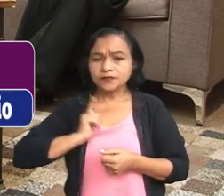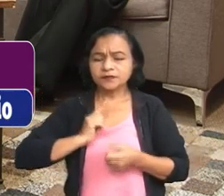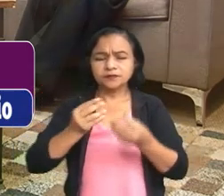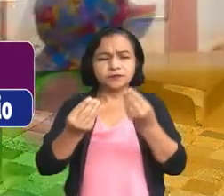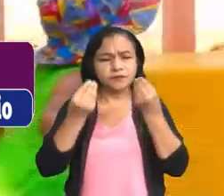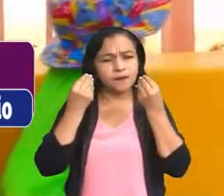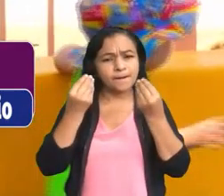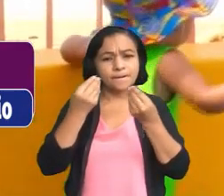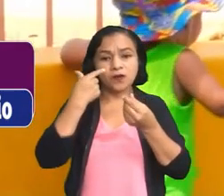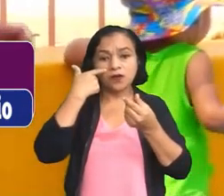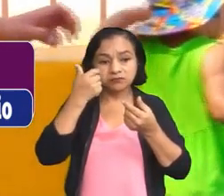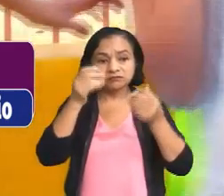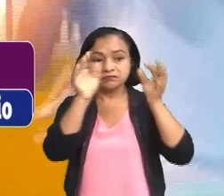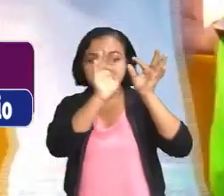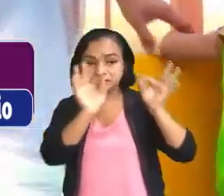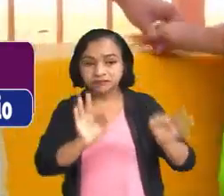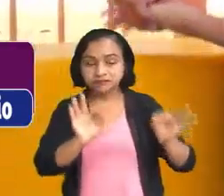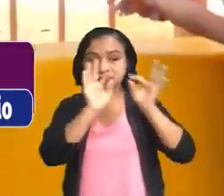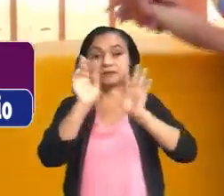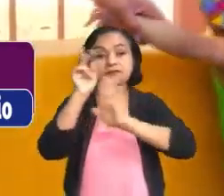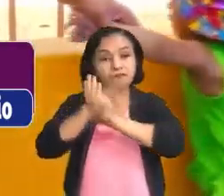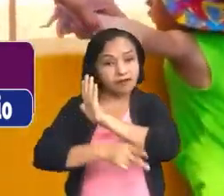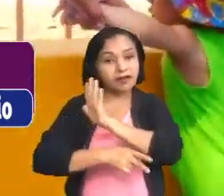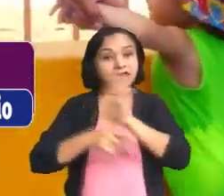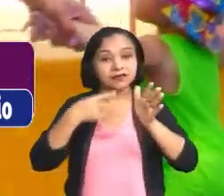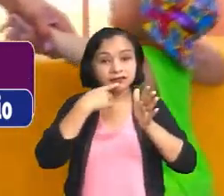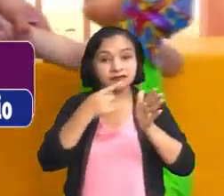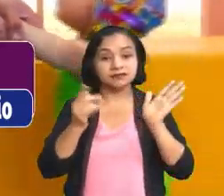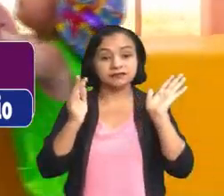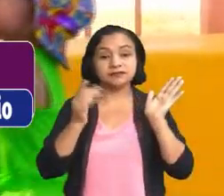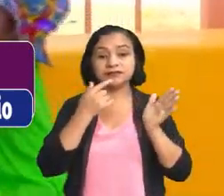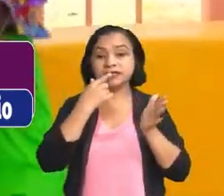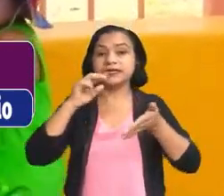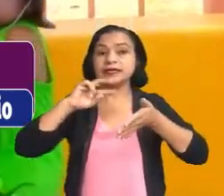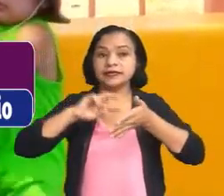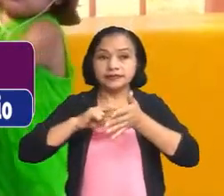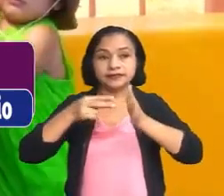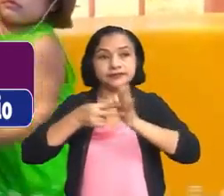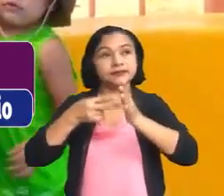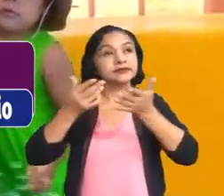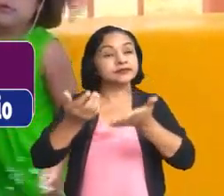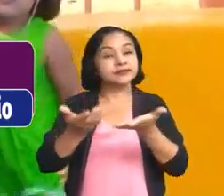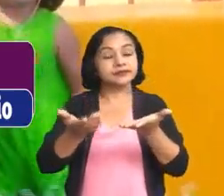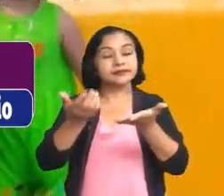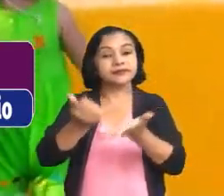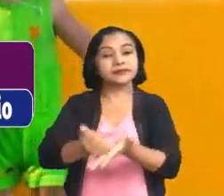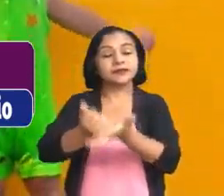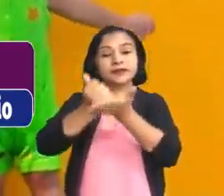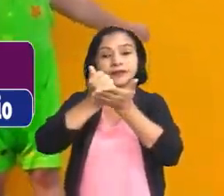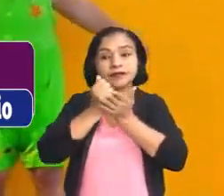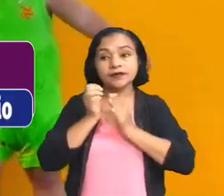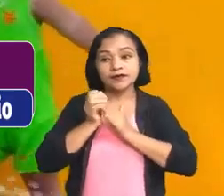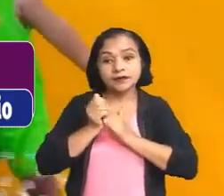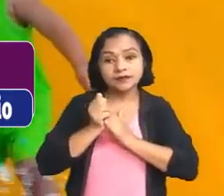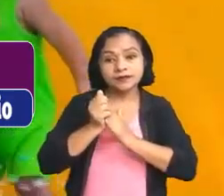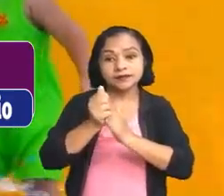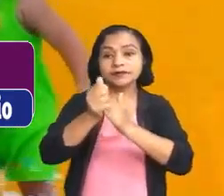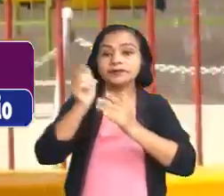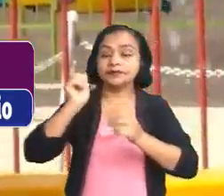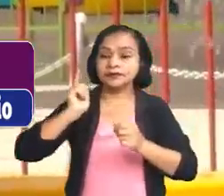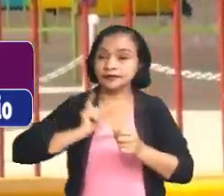mucho reconocimiento internacional, y eso ha significado que nos ha podido apuntar en